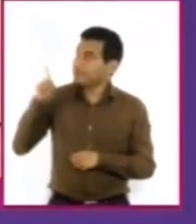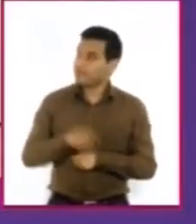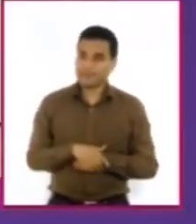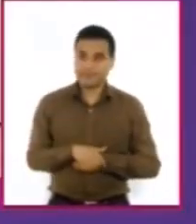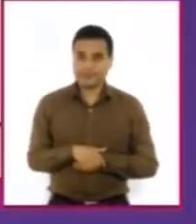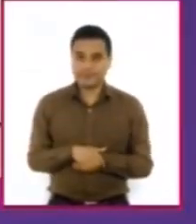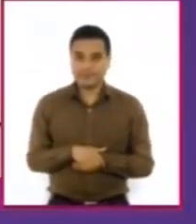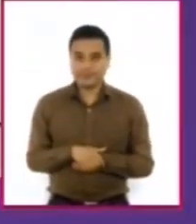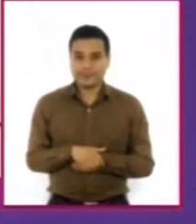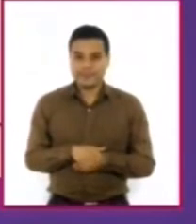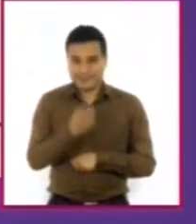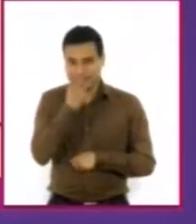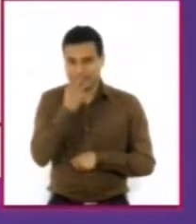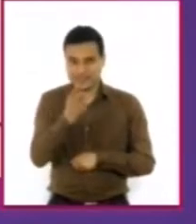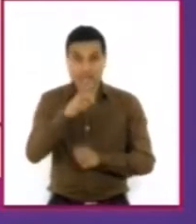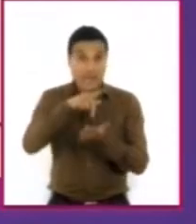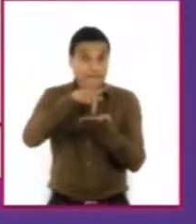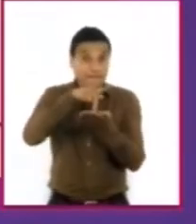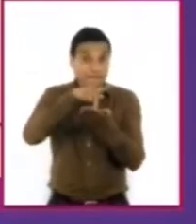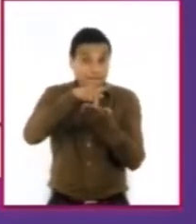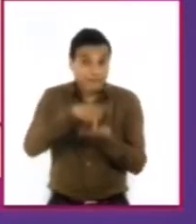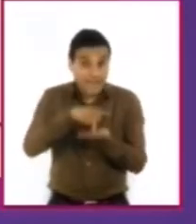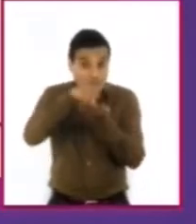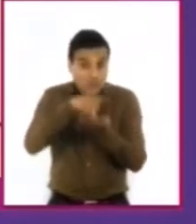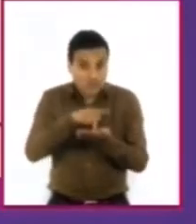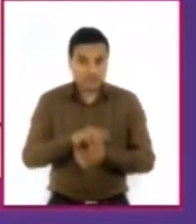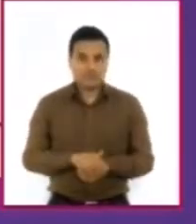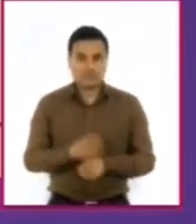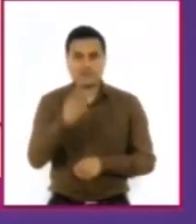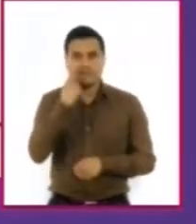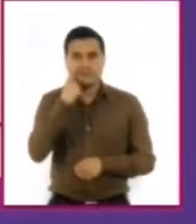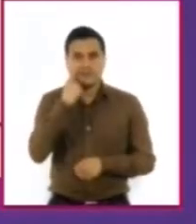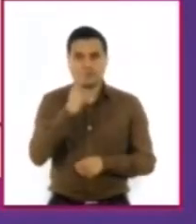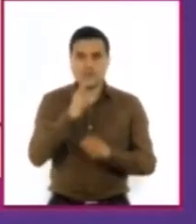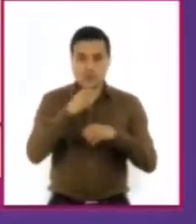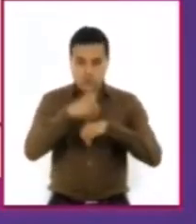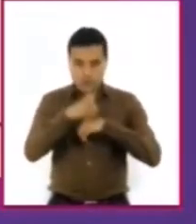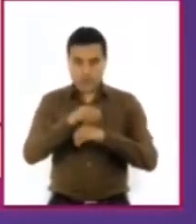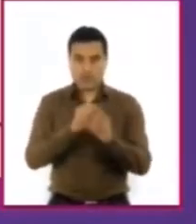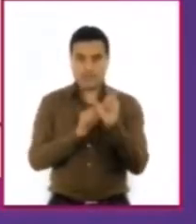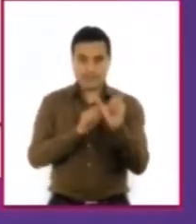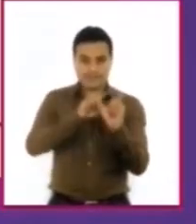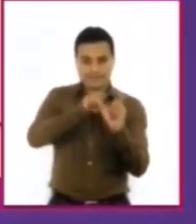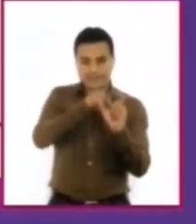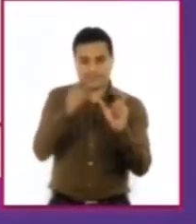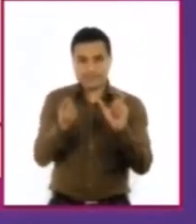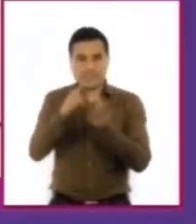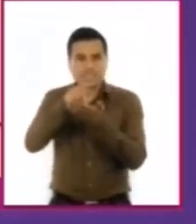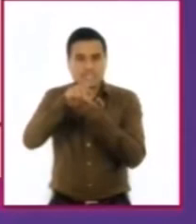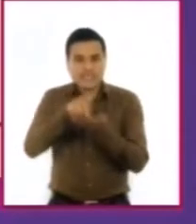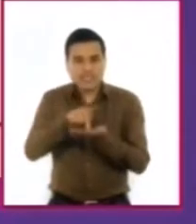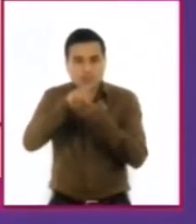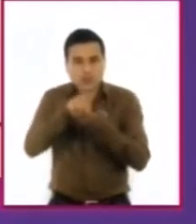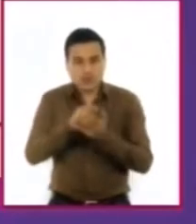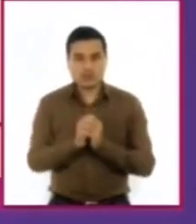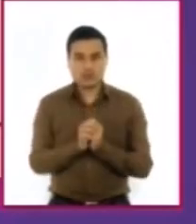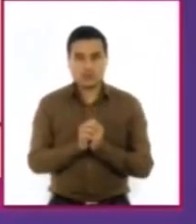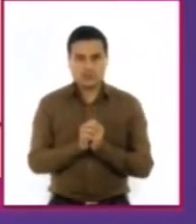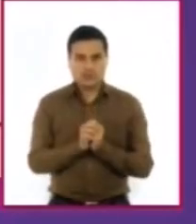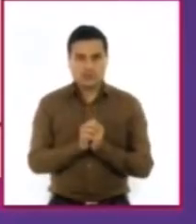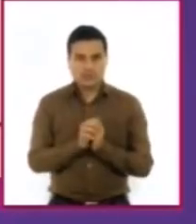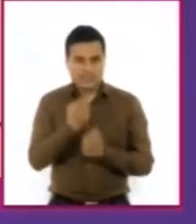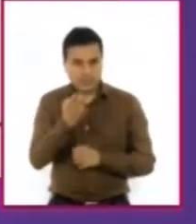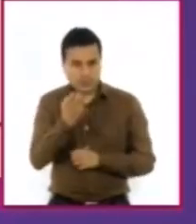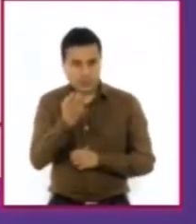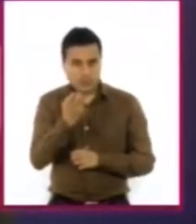dice peso, observa que las unidades son los kilogramos. ¿Realmente se trata de peso o